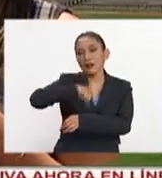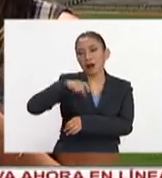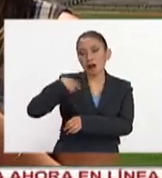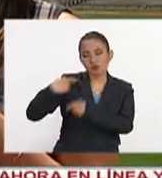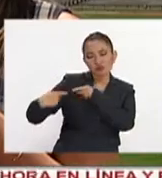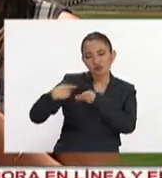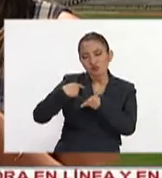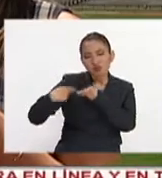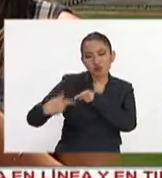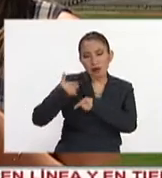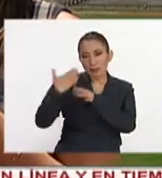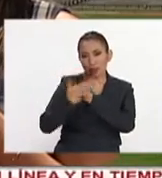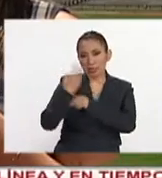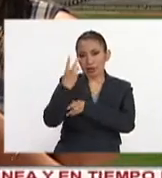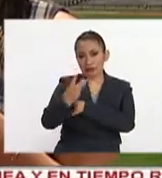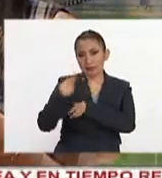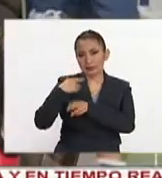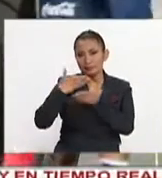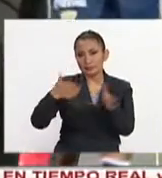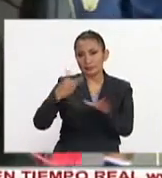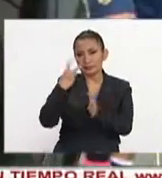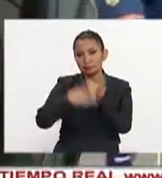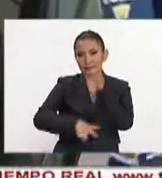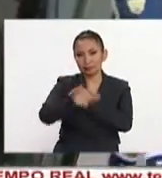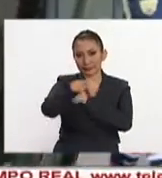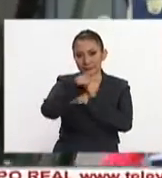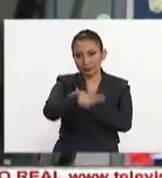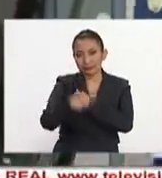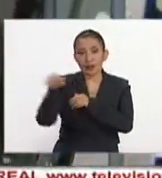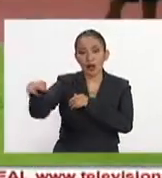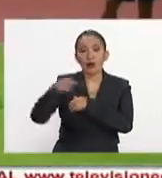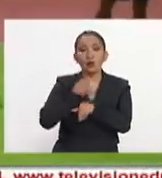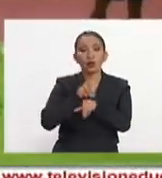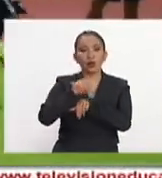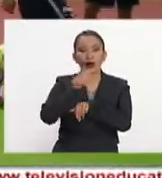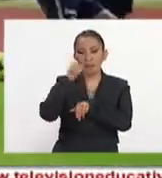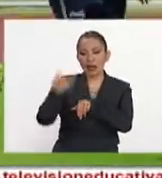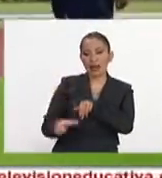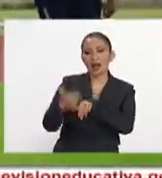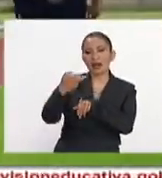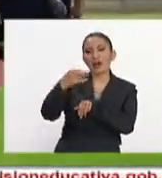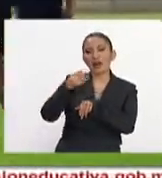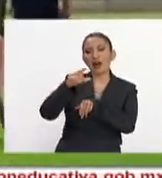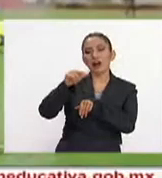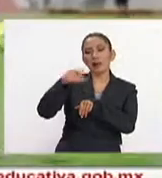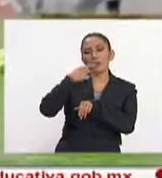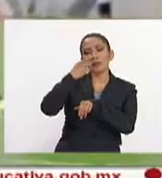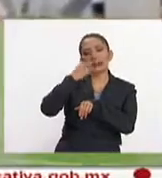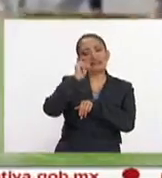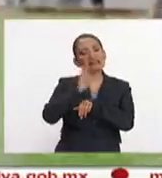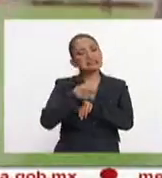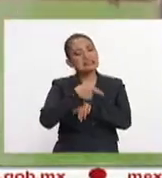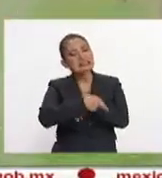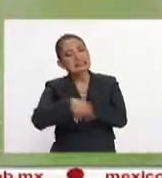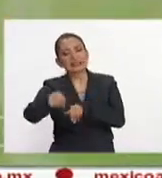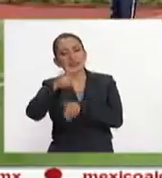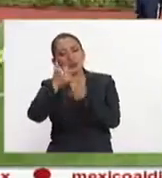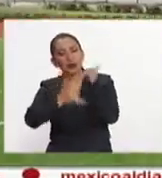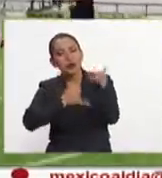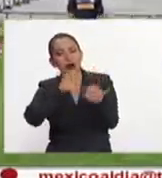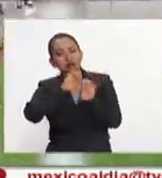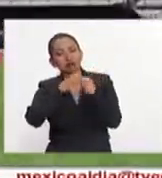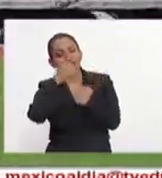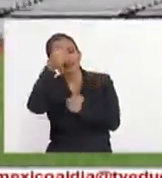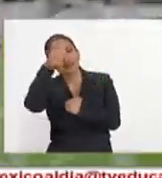duelo correspondiente a la jornada 3 de la Apertura 2017. El uruguayo Gerardo Alcoba habló del significado que es jugar en el